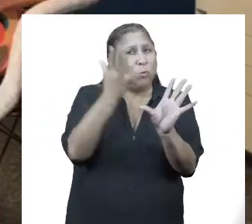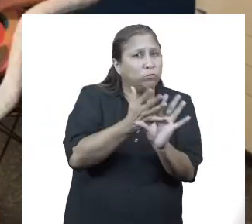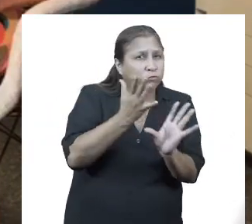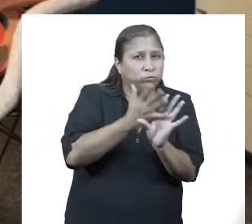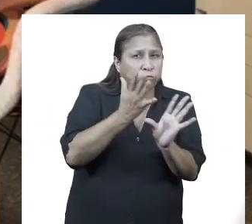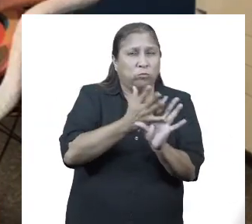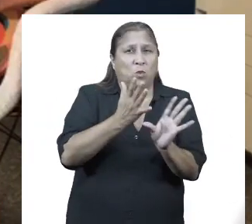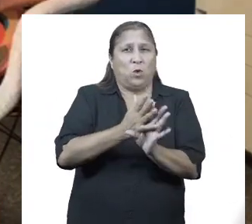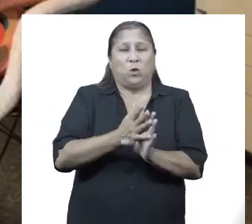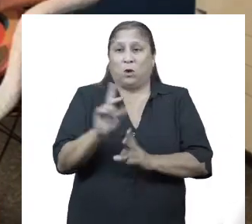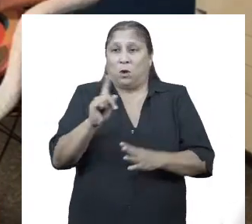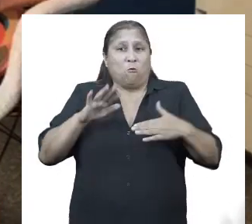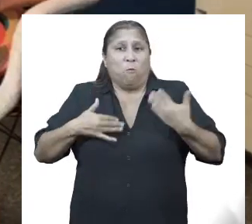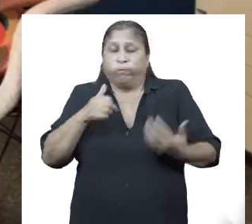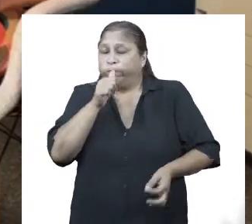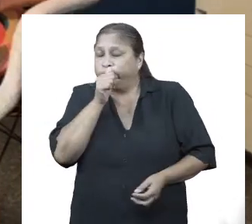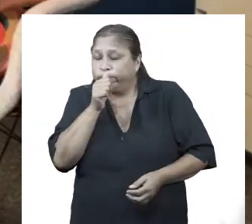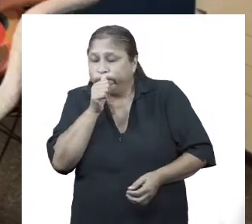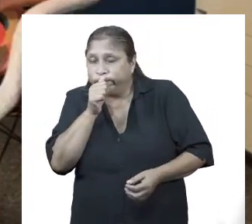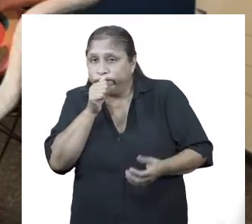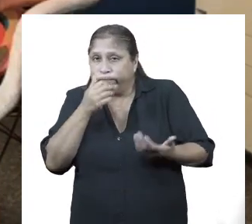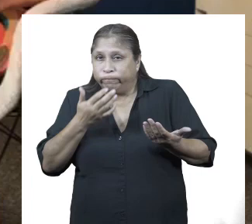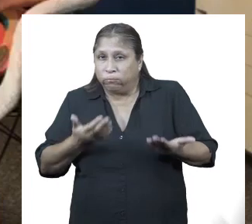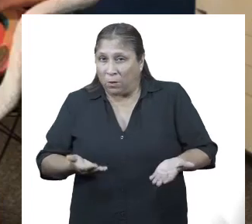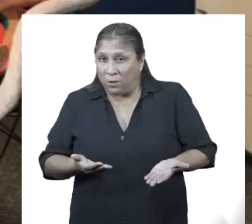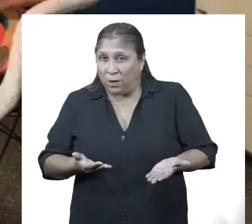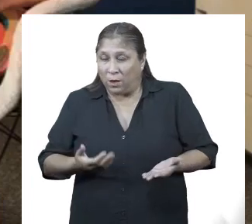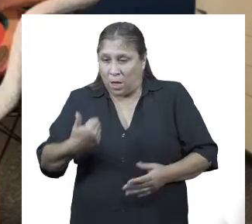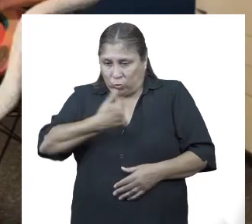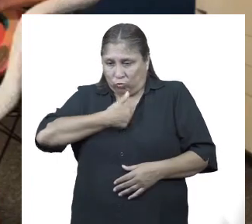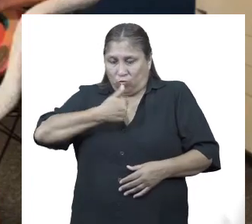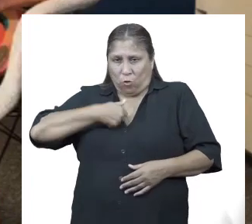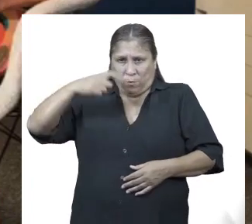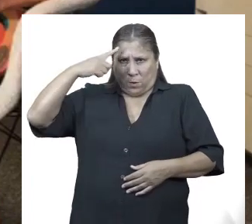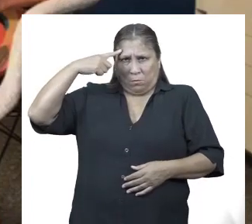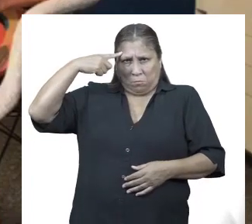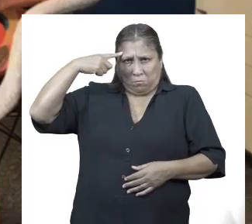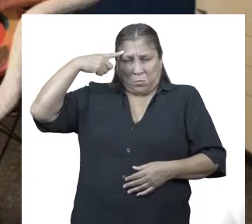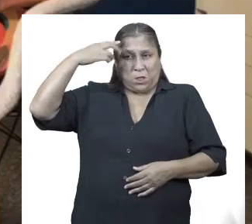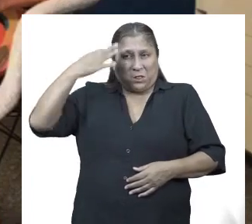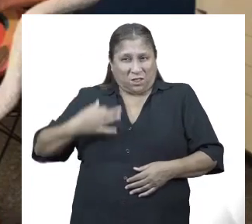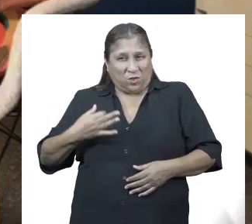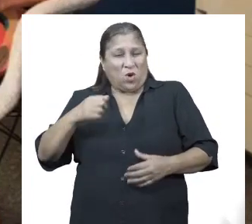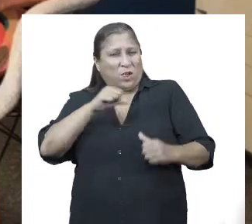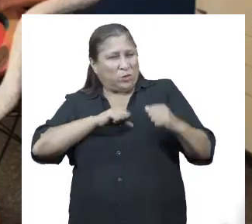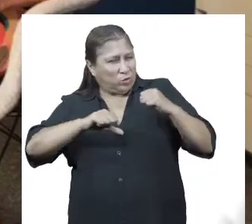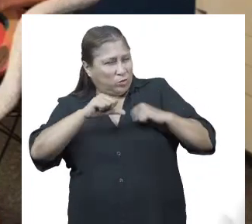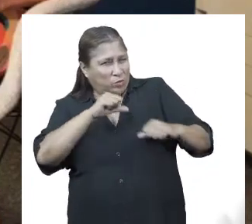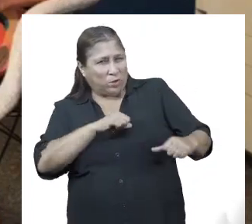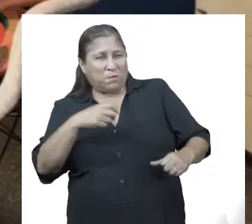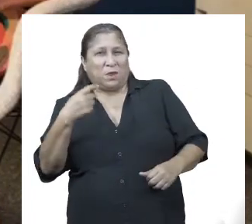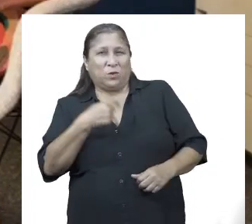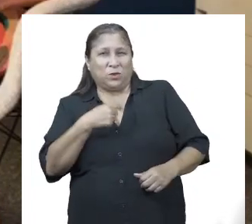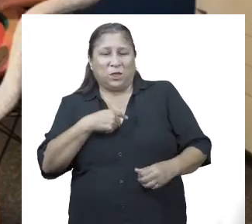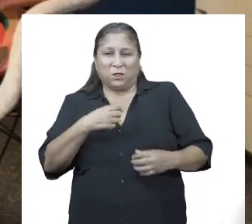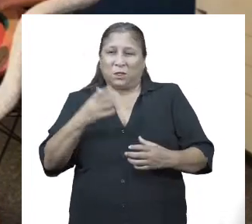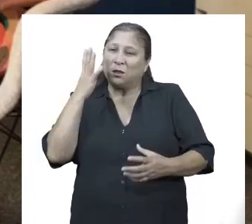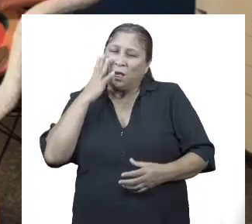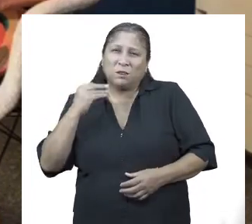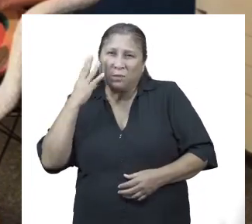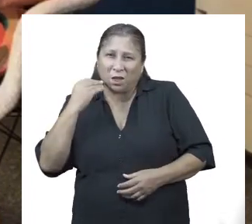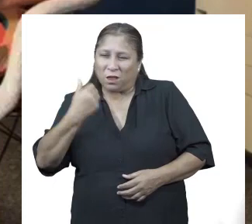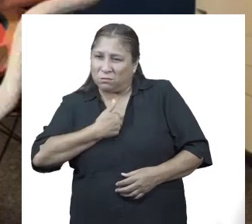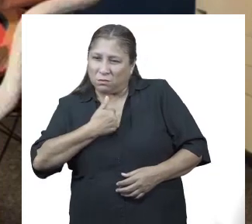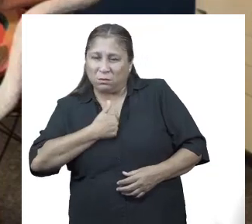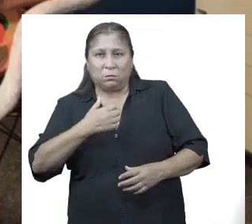psicológicos intolerables, a su criterio estos sufrimientos y estas